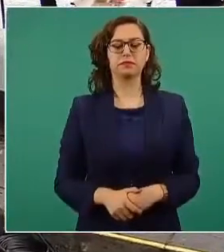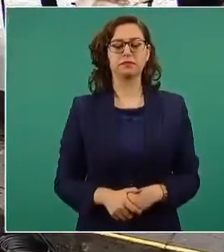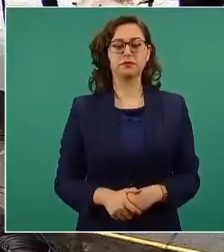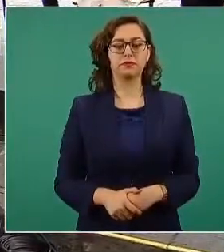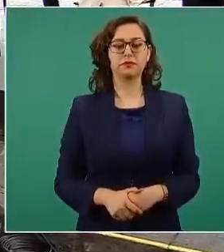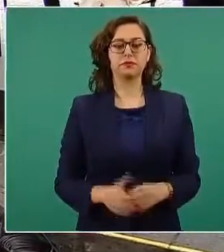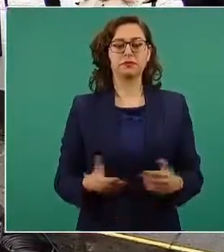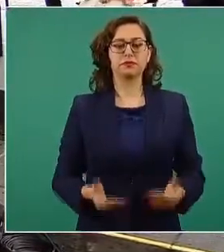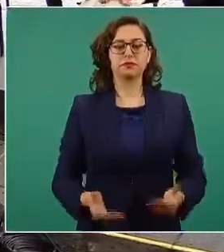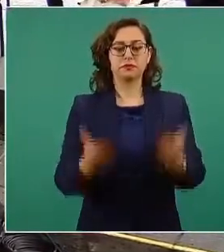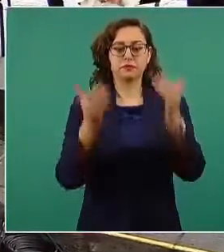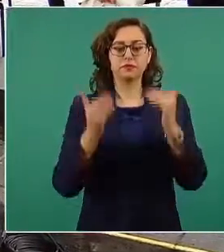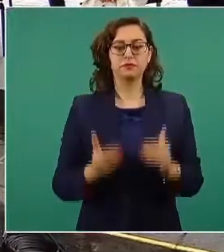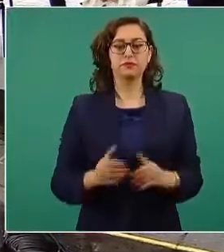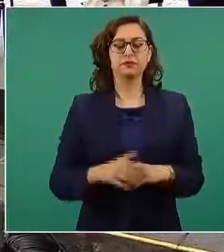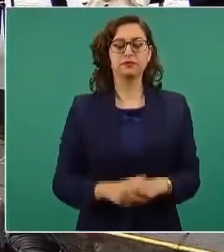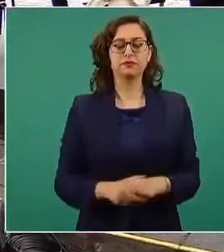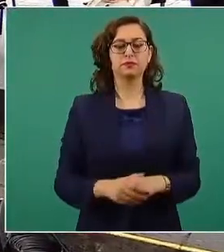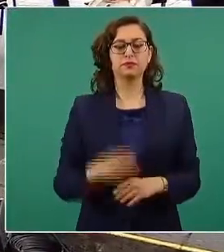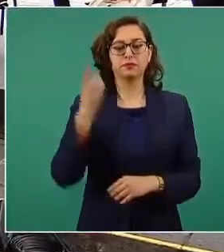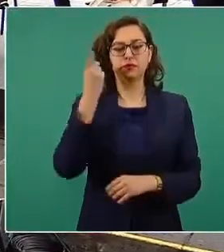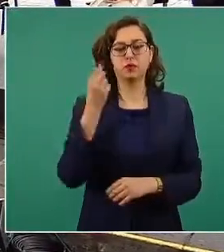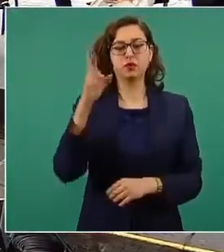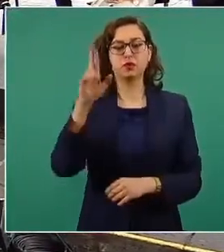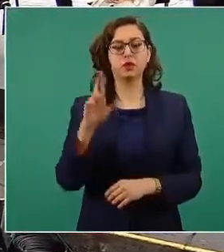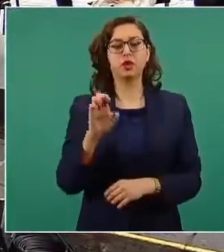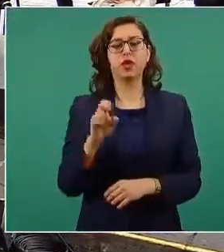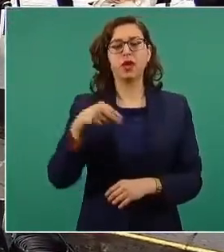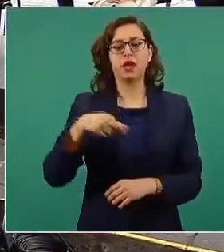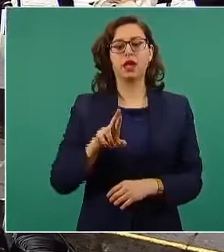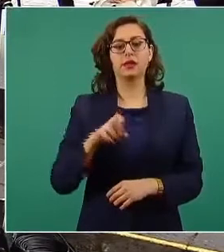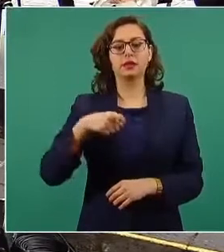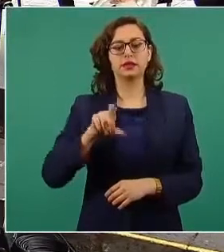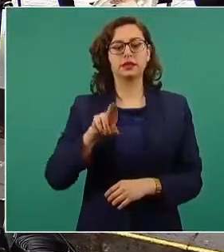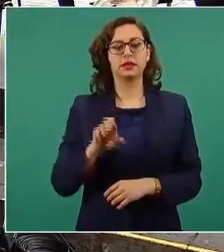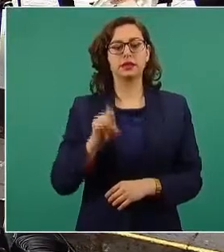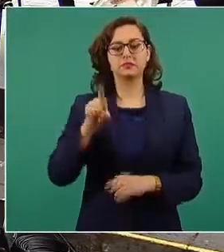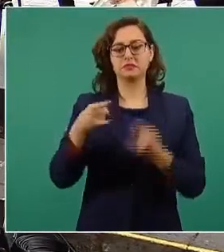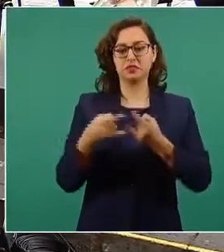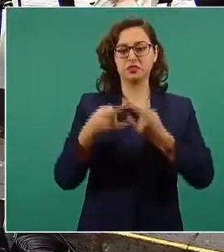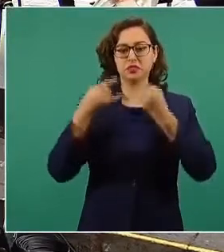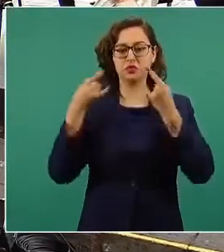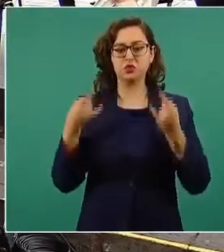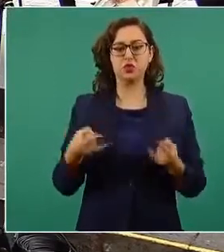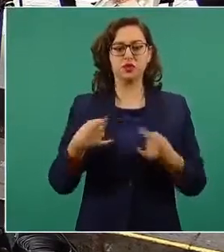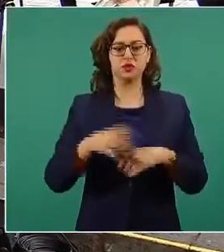Hace uso de la palabra el doctor Enrique Semo Caleb, historiador.